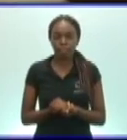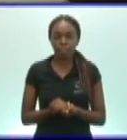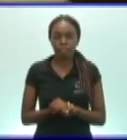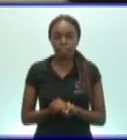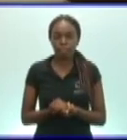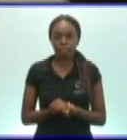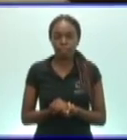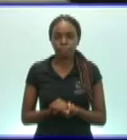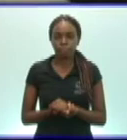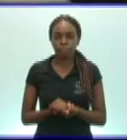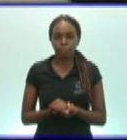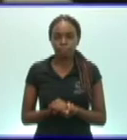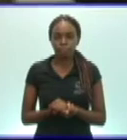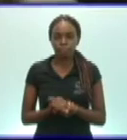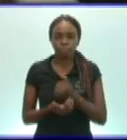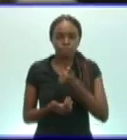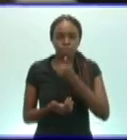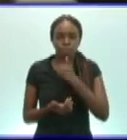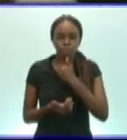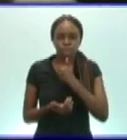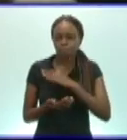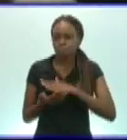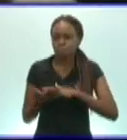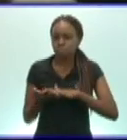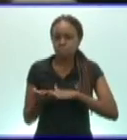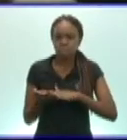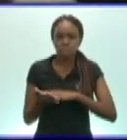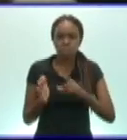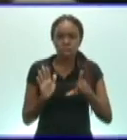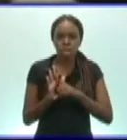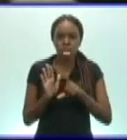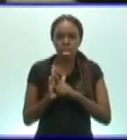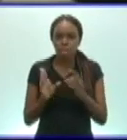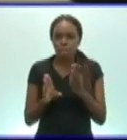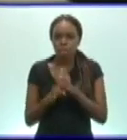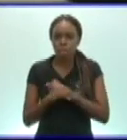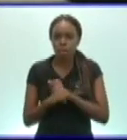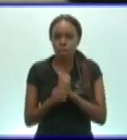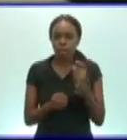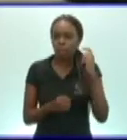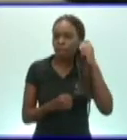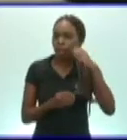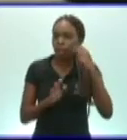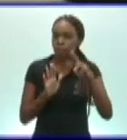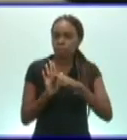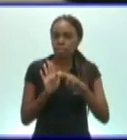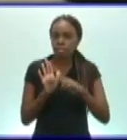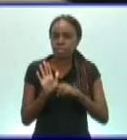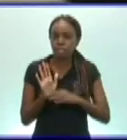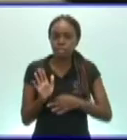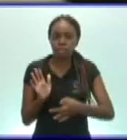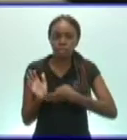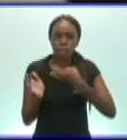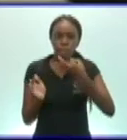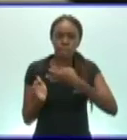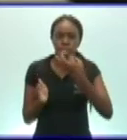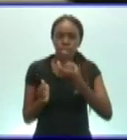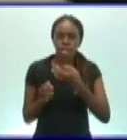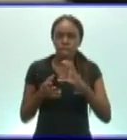Sin duda alguna, hubo ilegalidad por parte de la Cámara de Representantes. Esto yo lo puedo explicar de la siguiente